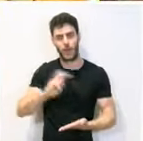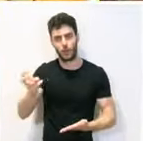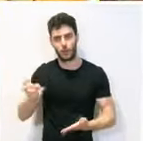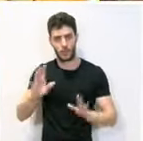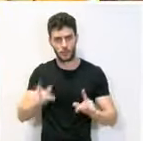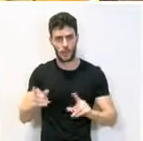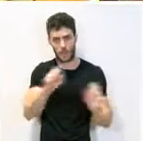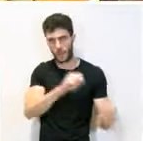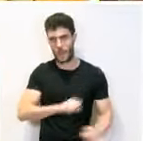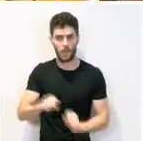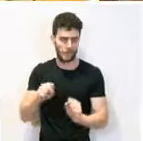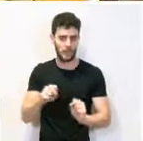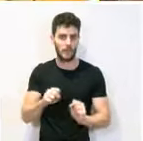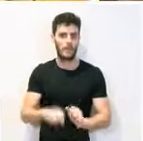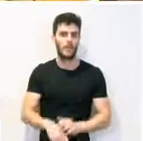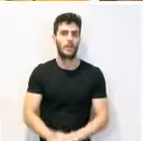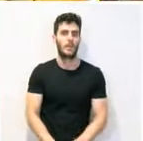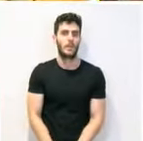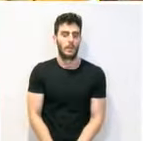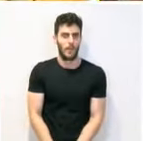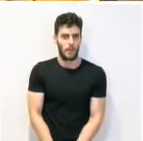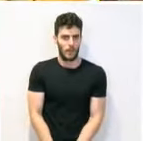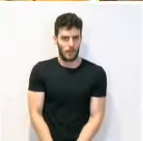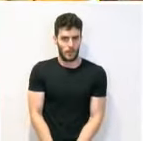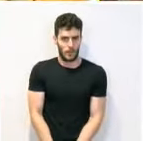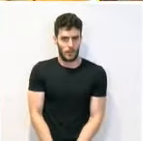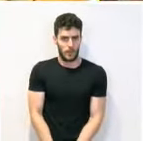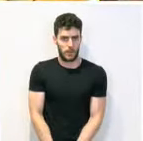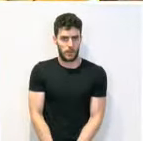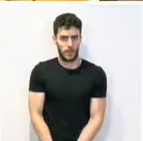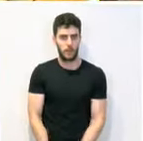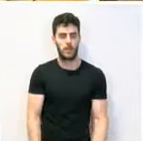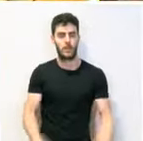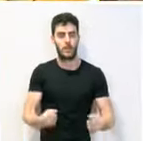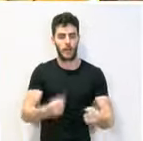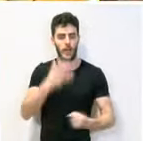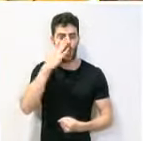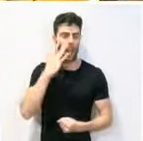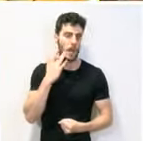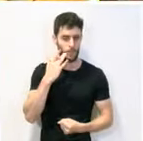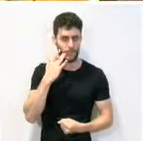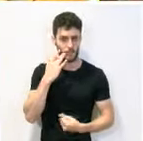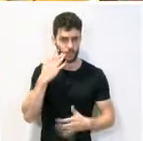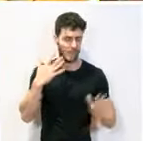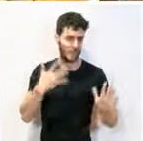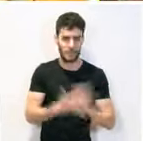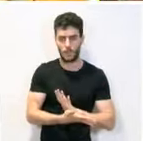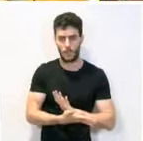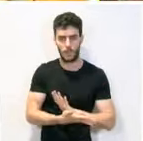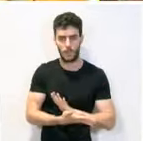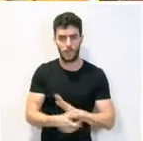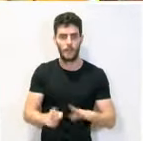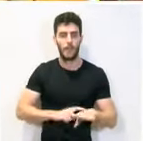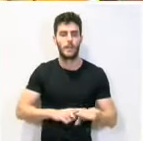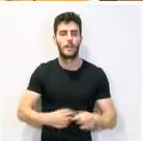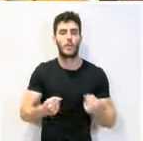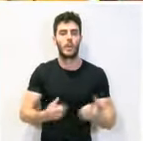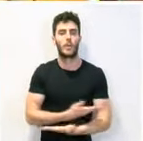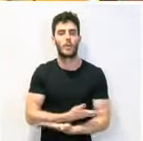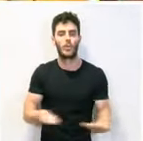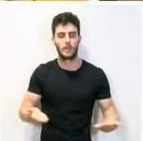La defensa de las energías limpias no significa cualquier tipo de energía